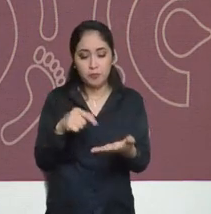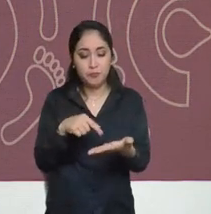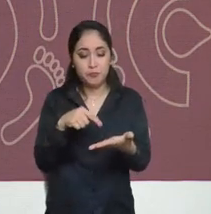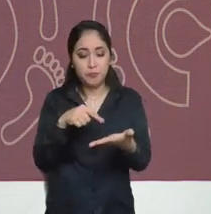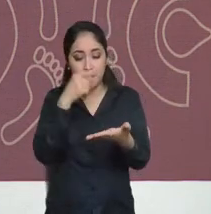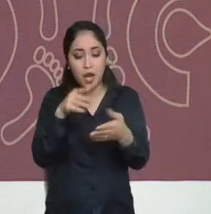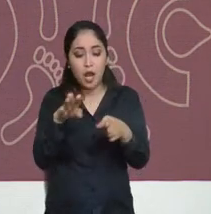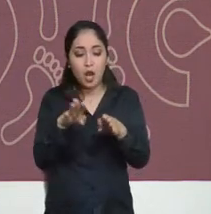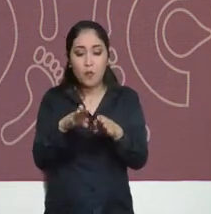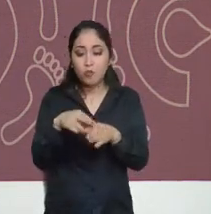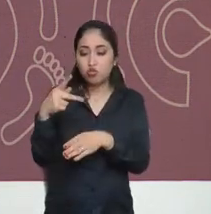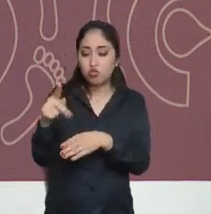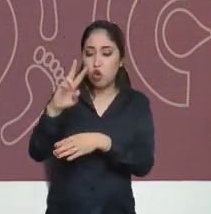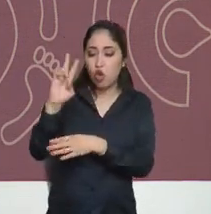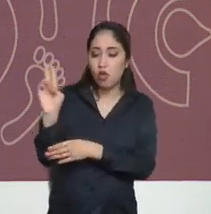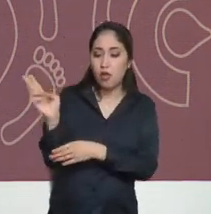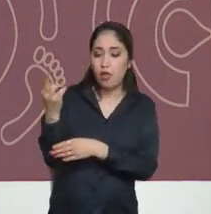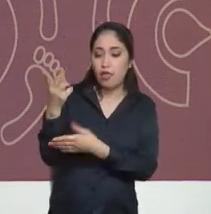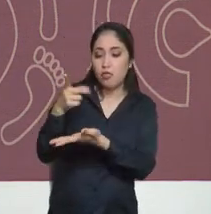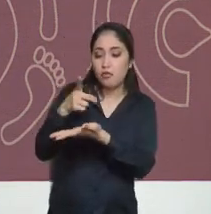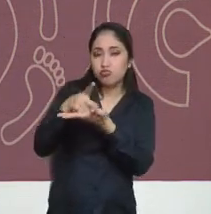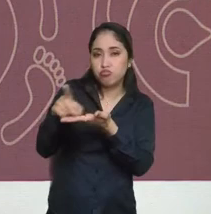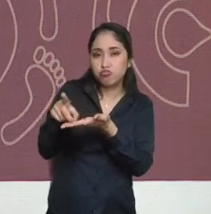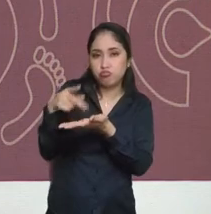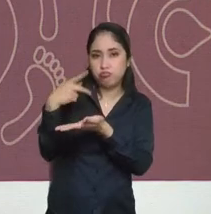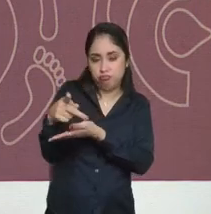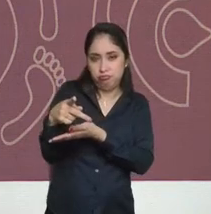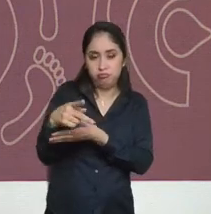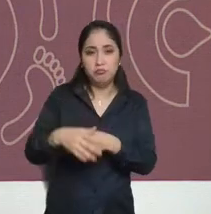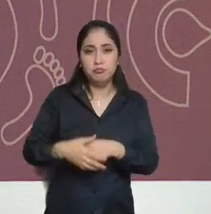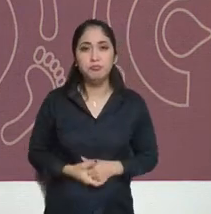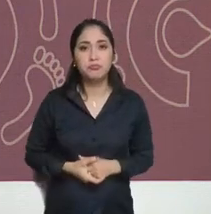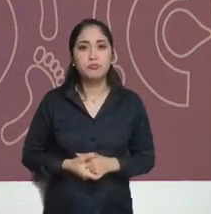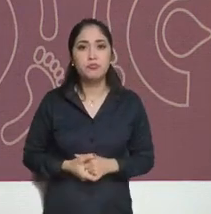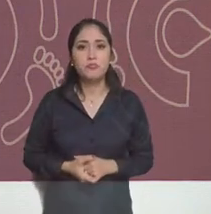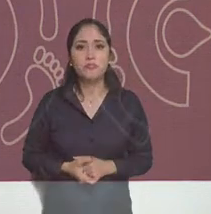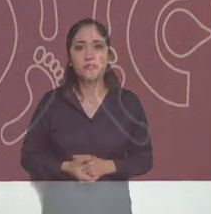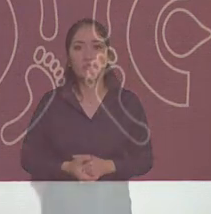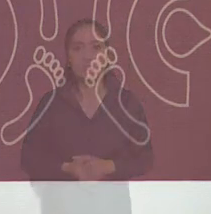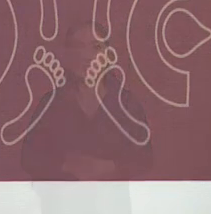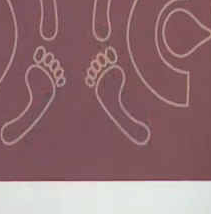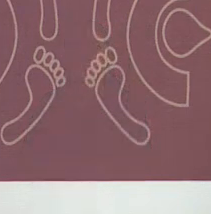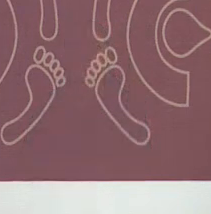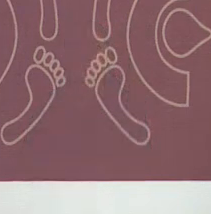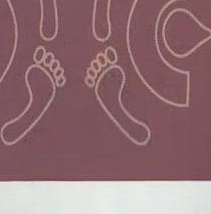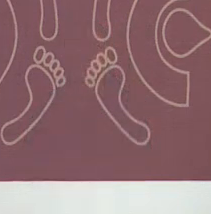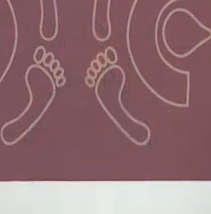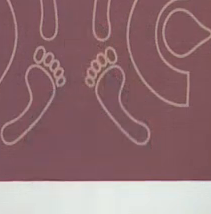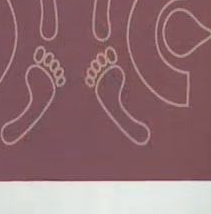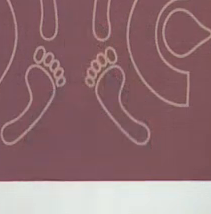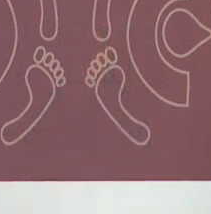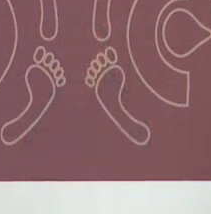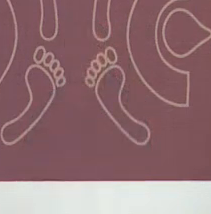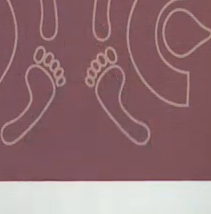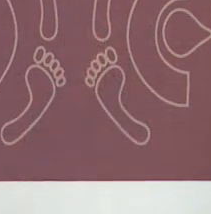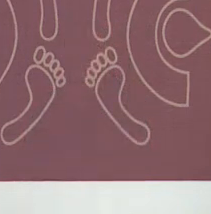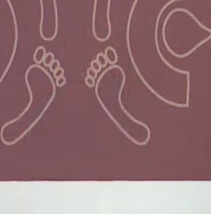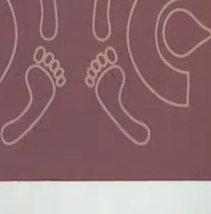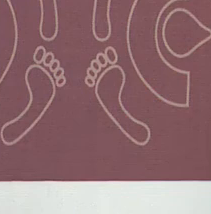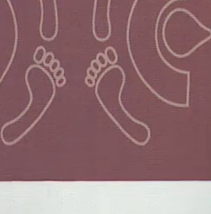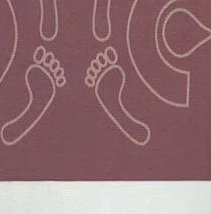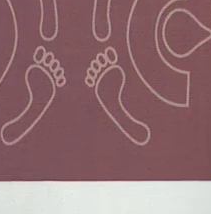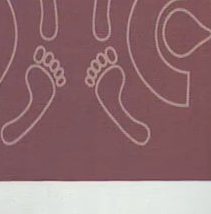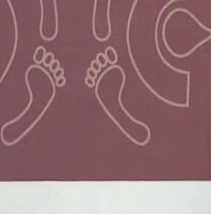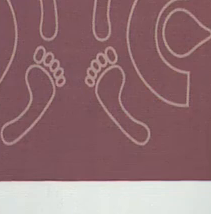las personas en lo particular en este caso. Entonces, en este caso lo que sabemos, los hechos, es que algunos integrantes